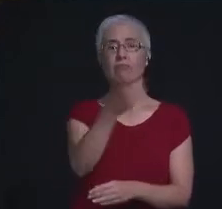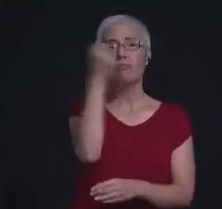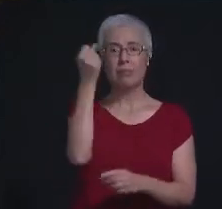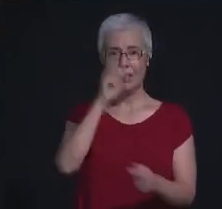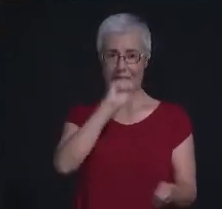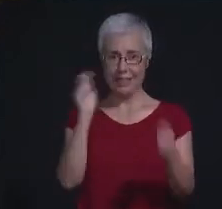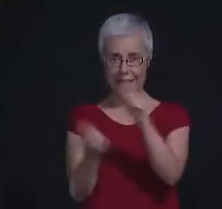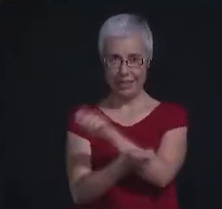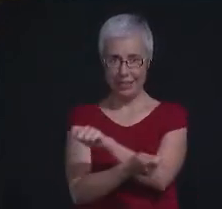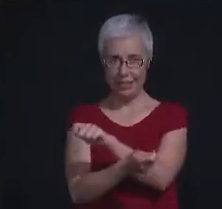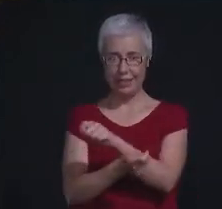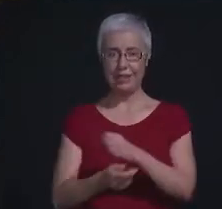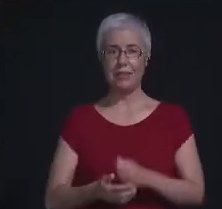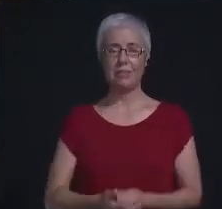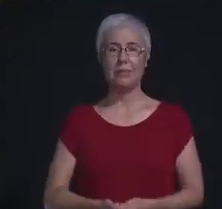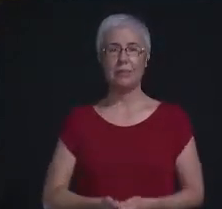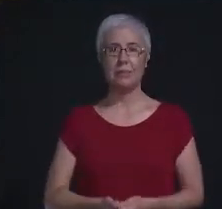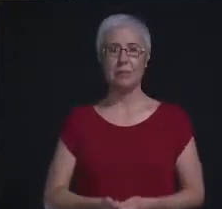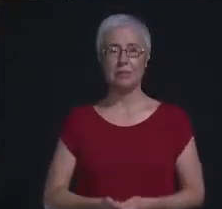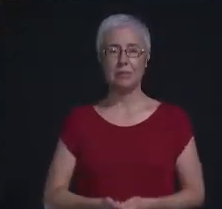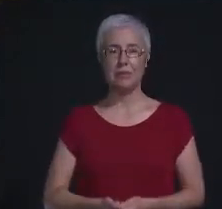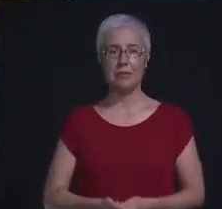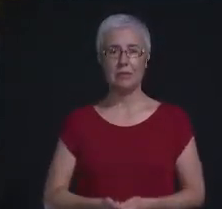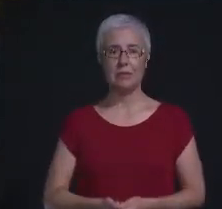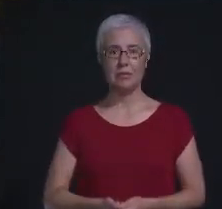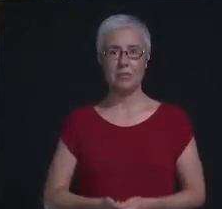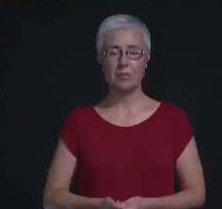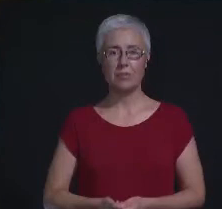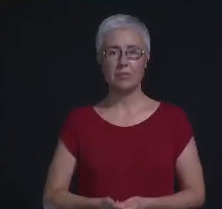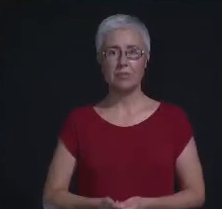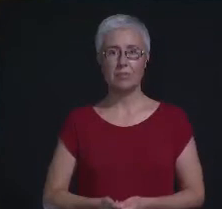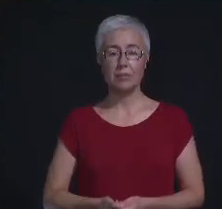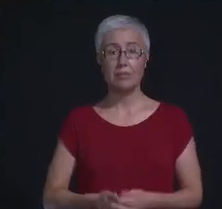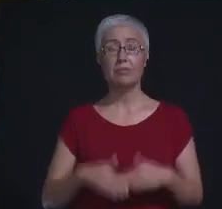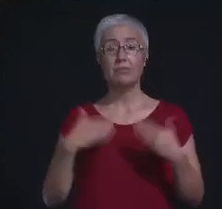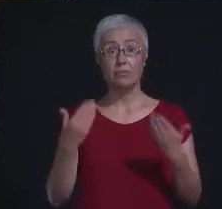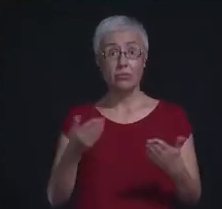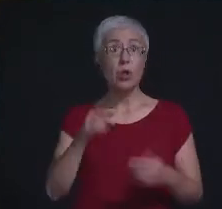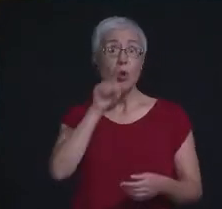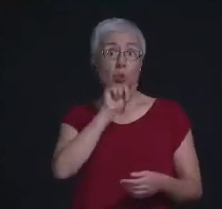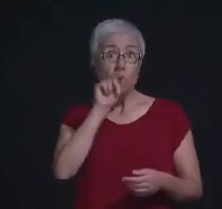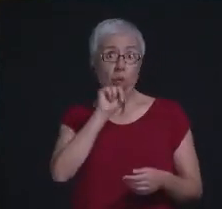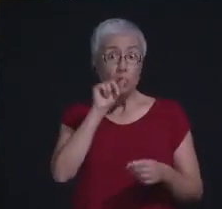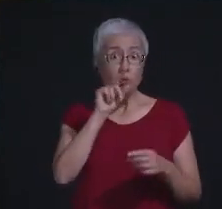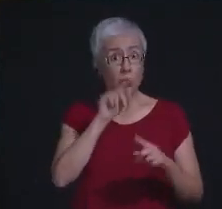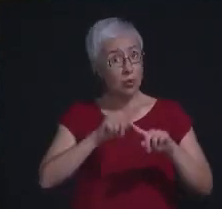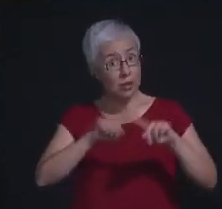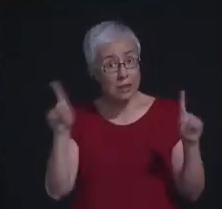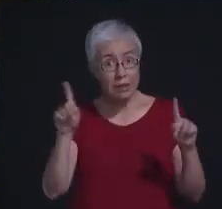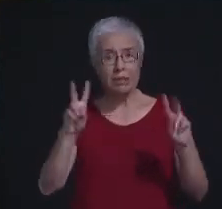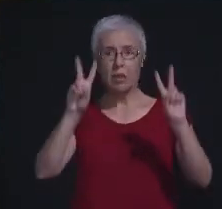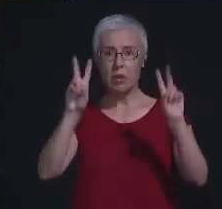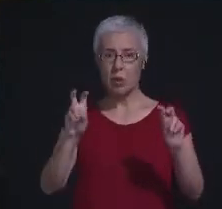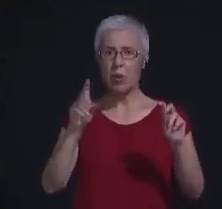cambio. Y finalmente, destacar también de las intervenciones de Ronald Cohen, que como vosotros sabéis,